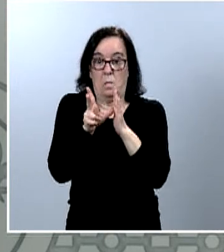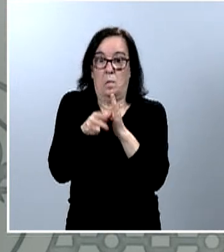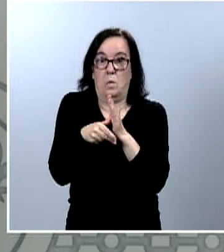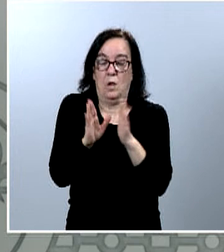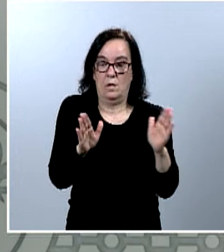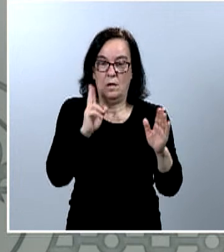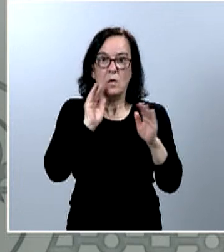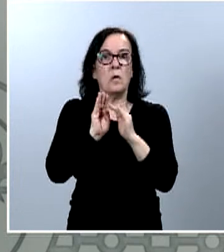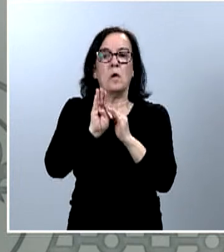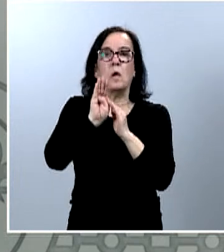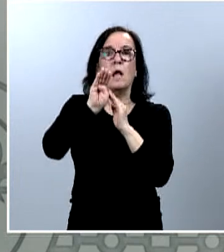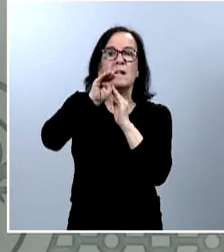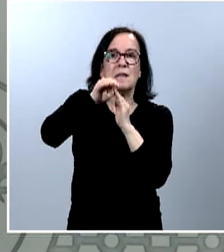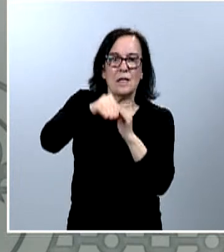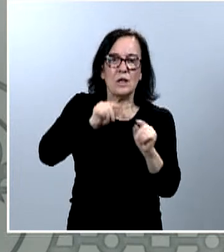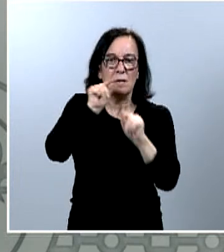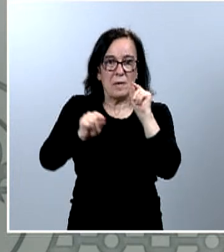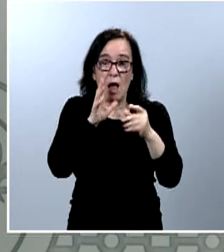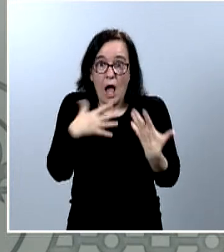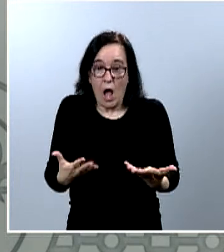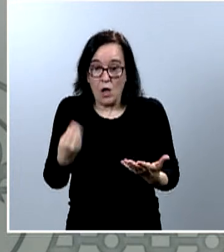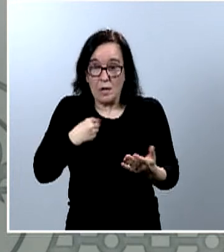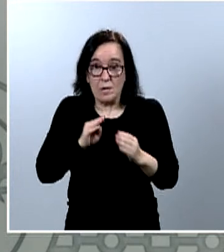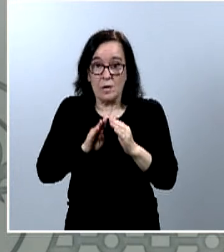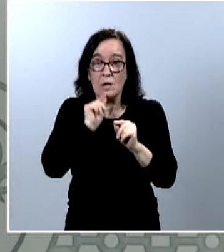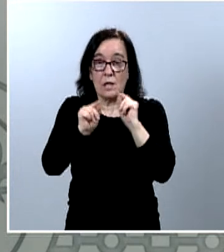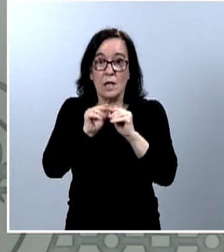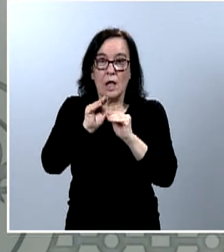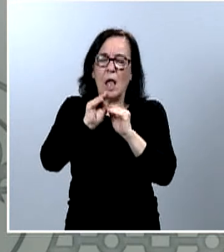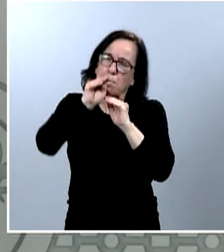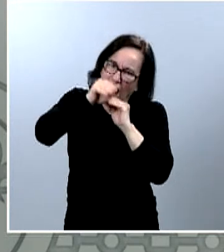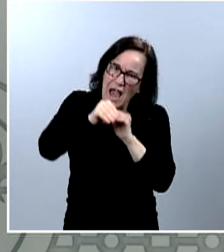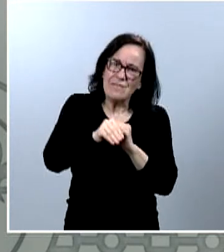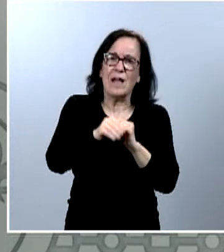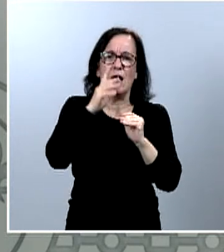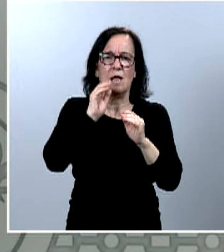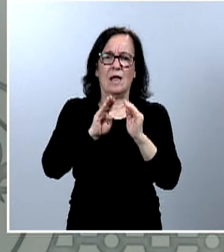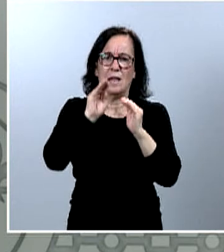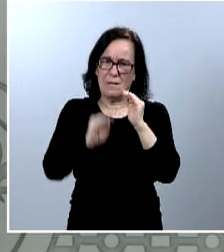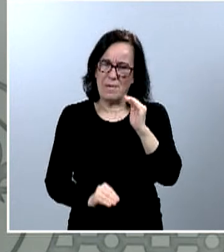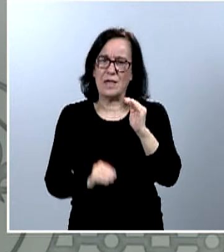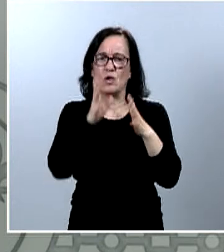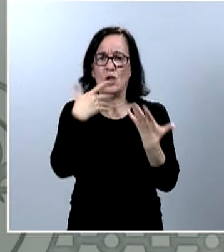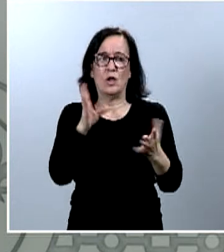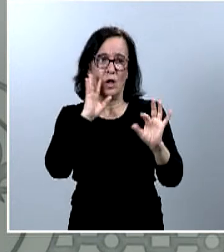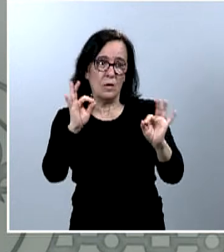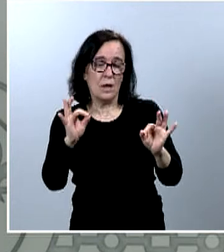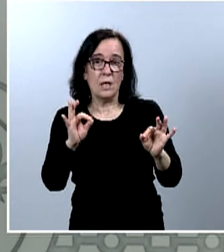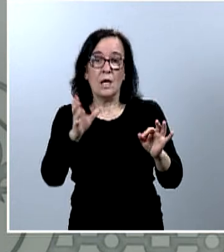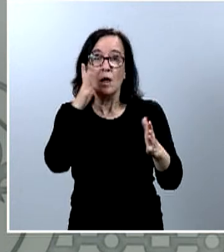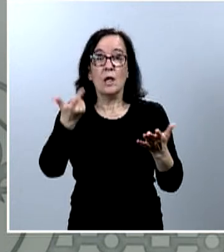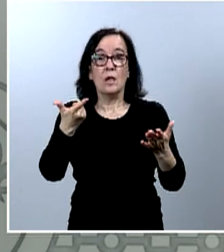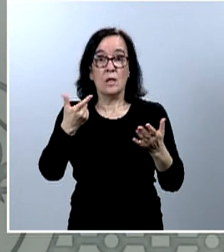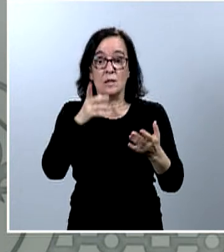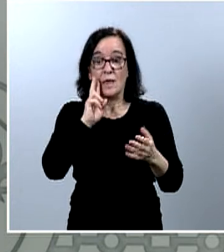la transmisión y ahora mismo la transmisión será mucho más baja y obviamente la gran parte de los casos que estamos